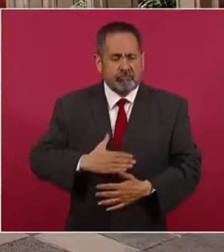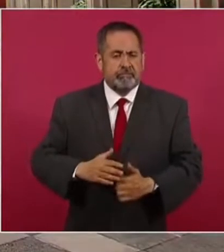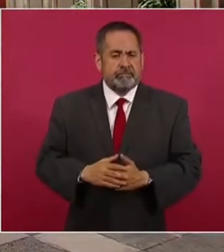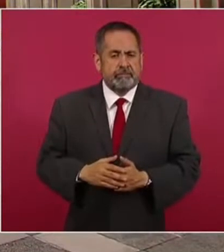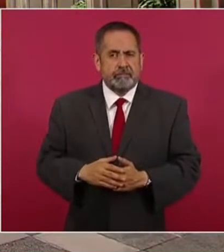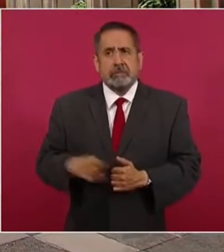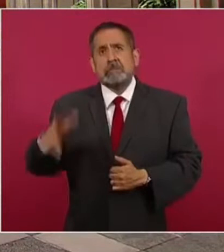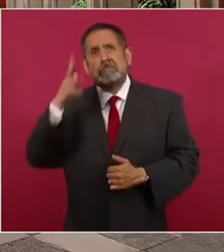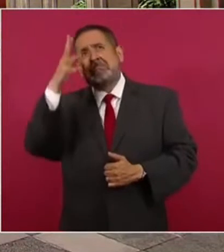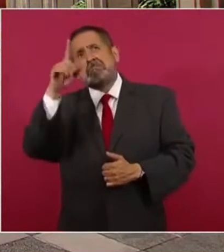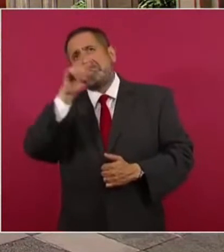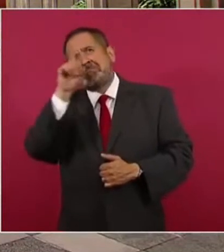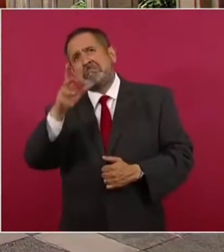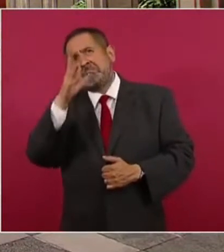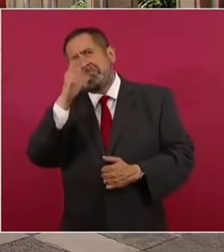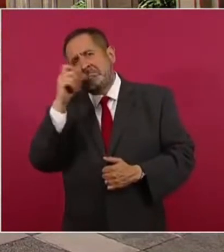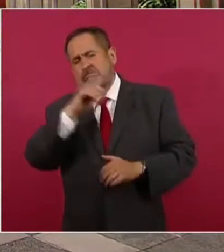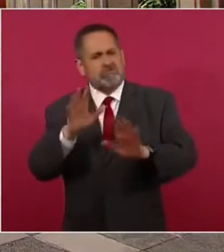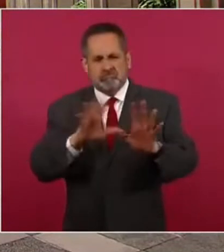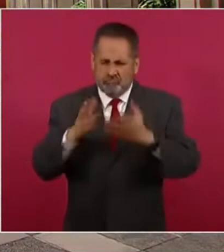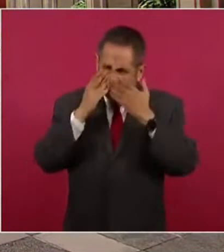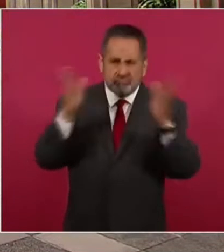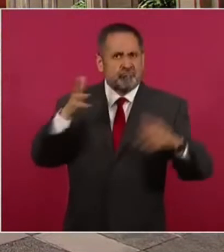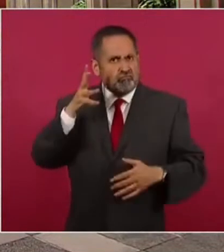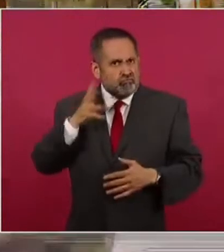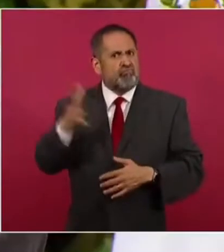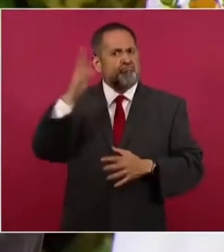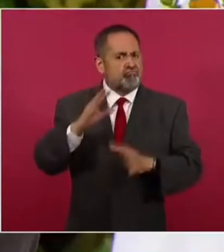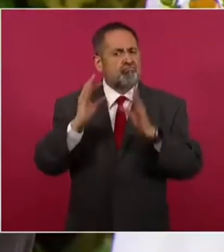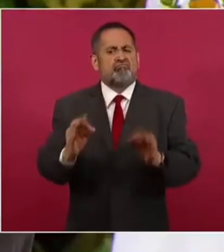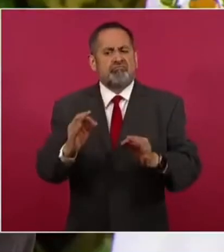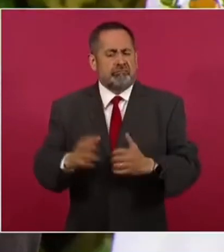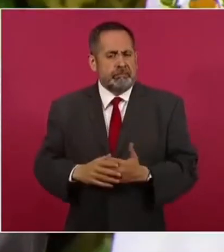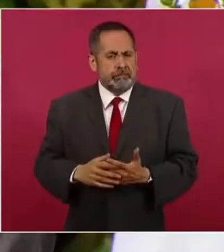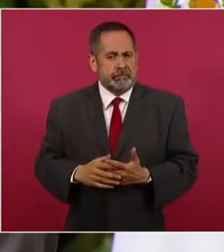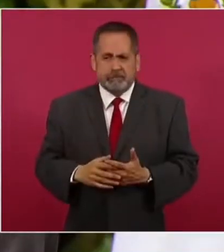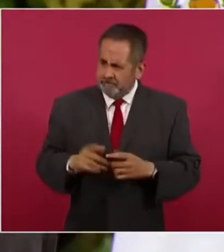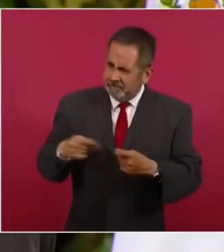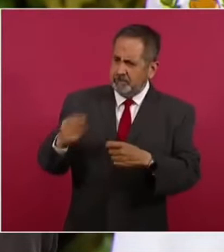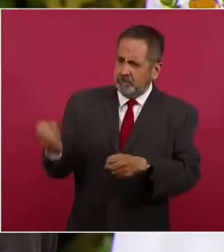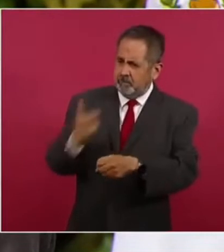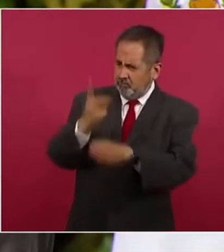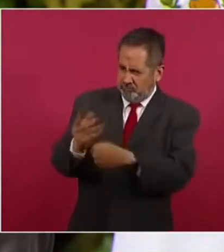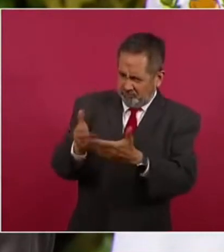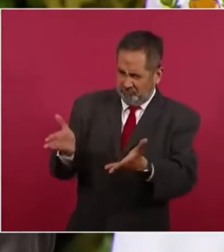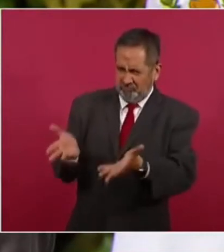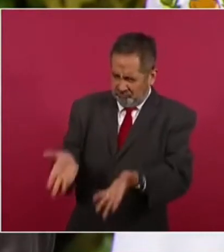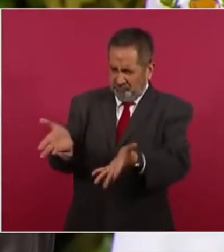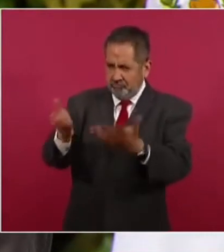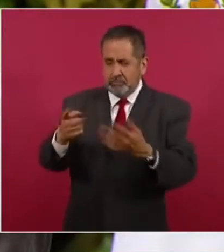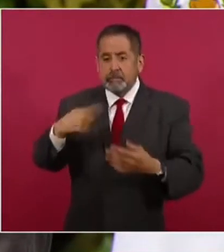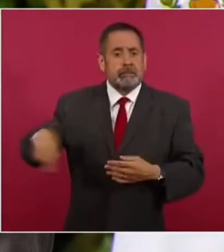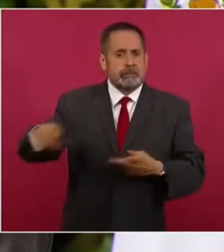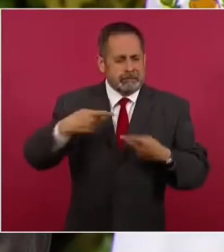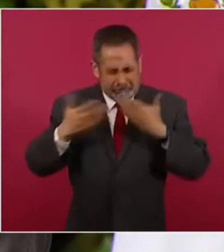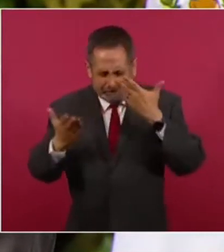sin porvenir, que se abran las más amplias oportunidades para ascender mediante